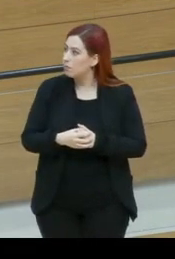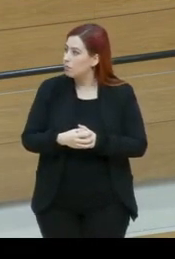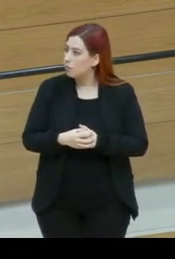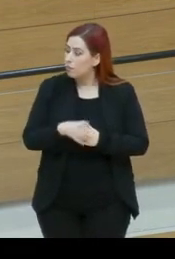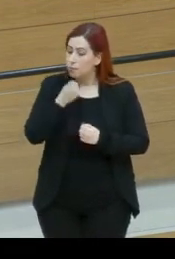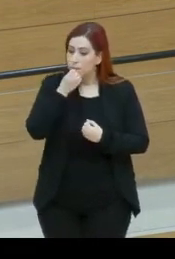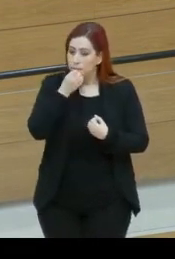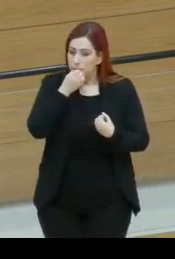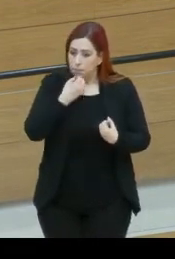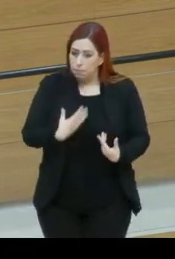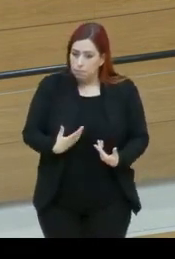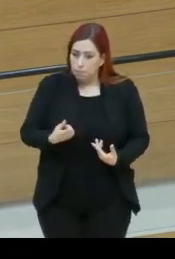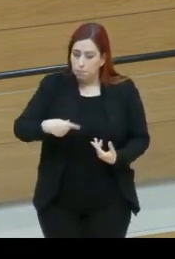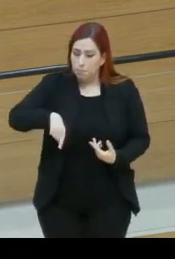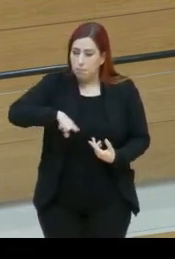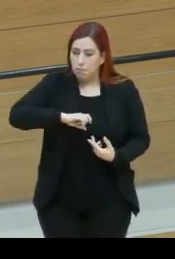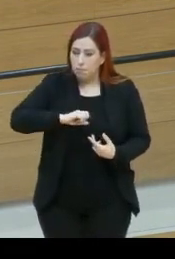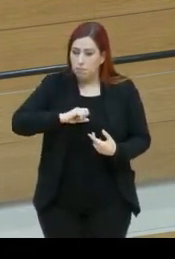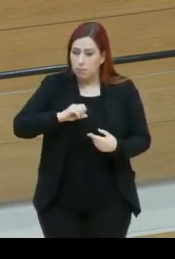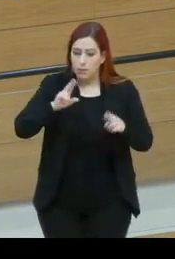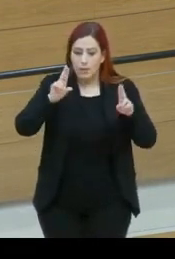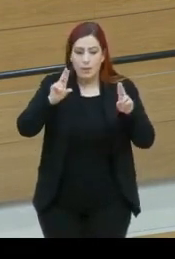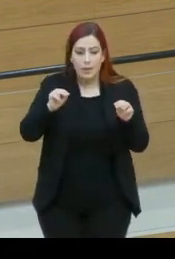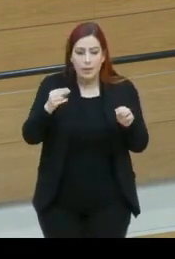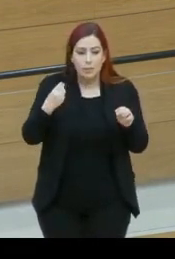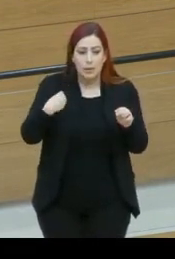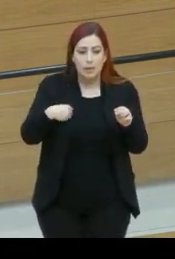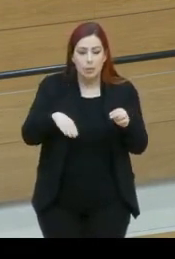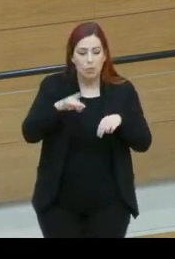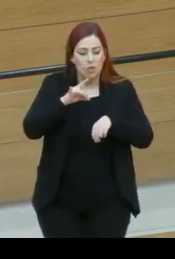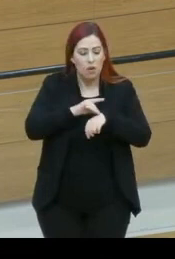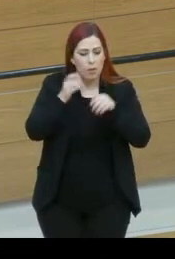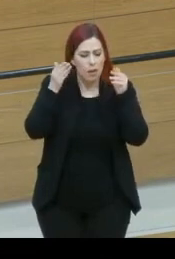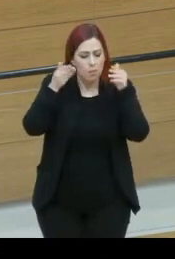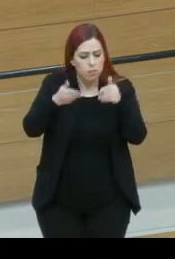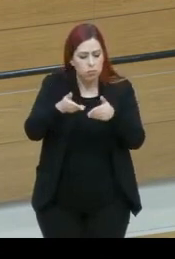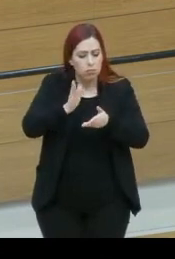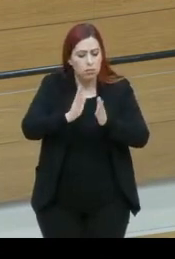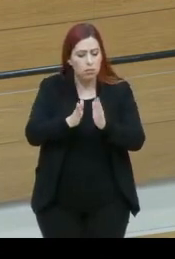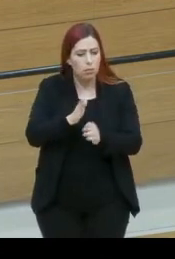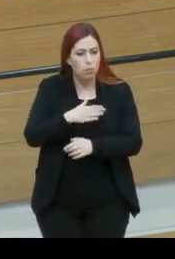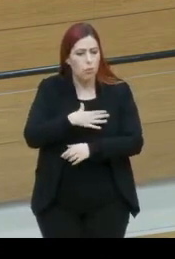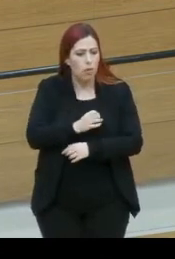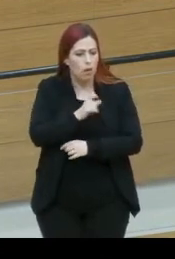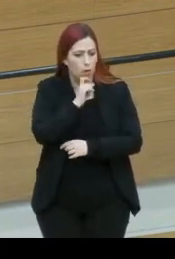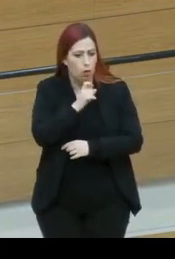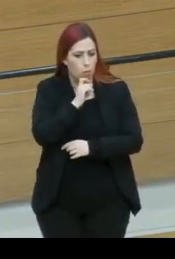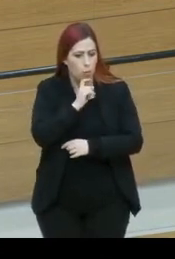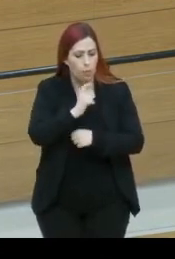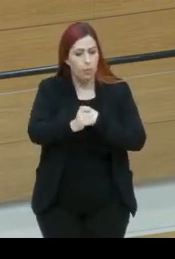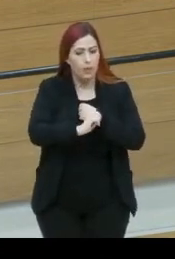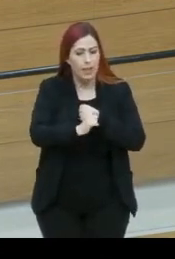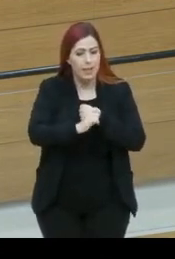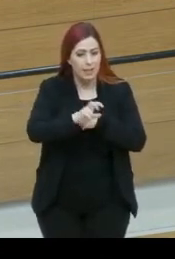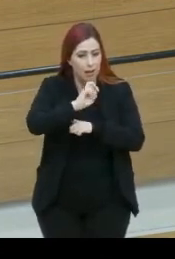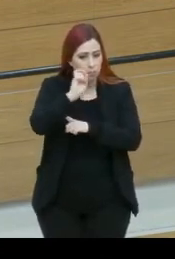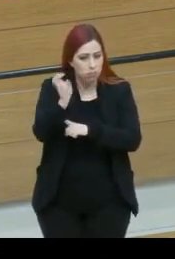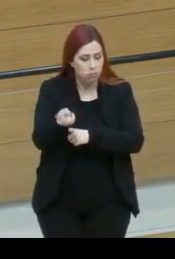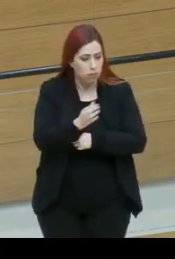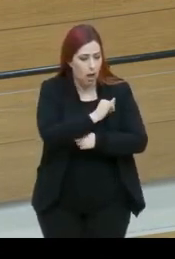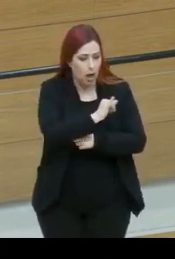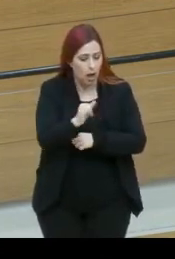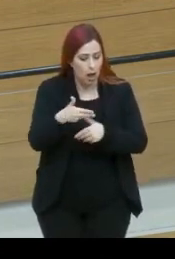Bien, ¿cómo podemos tratar este tipo de enfermedades? Existen diferentes estrategias que se están